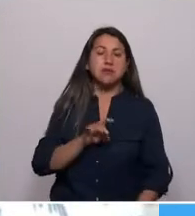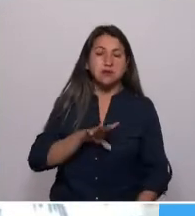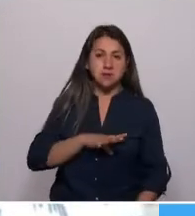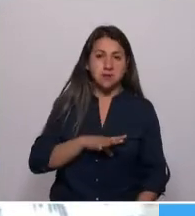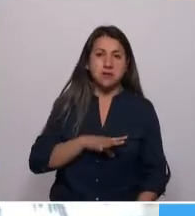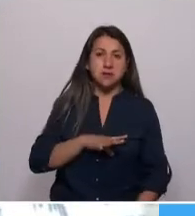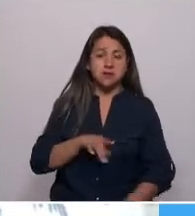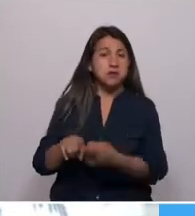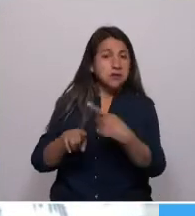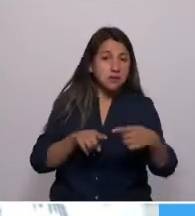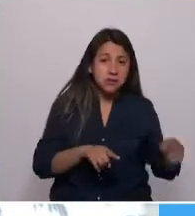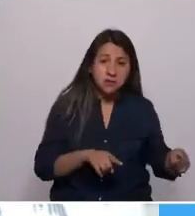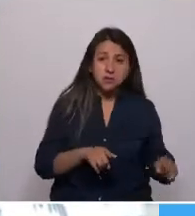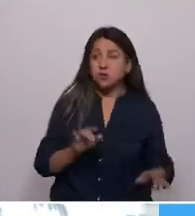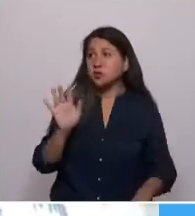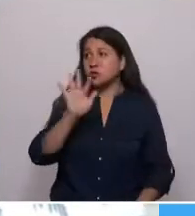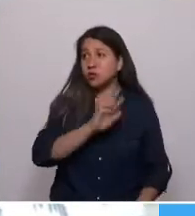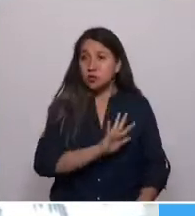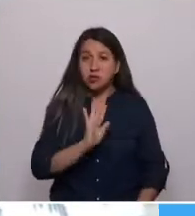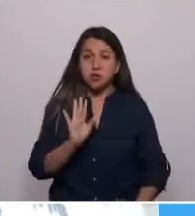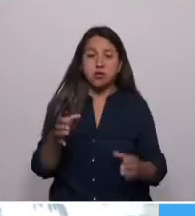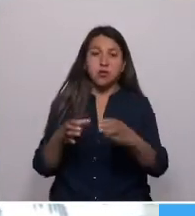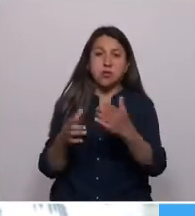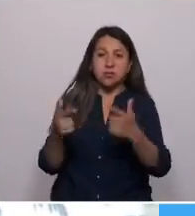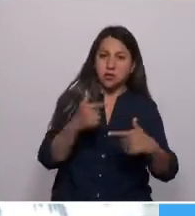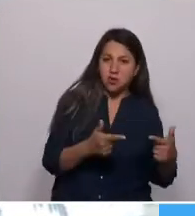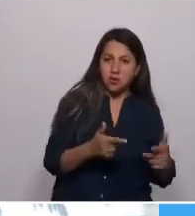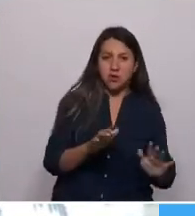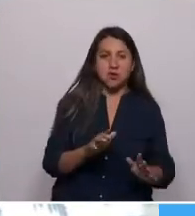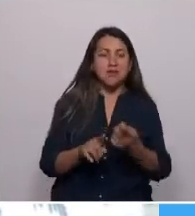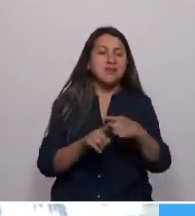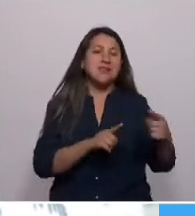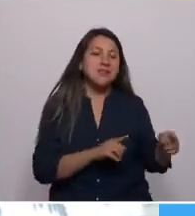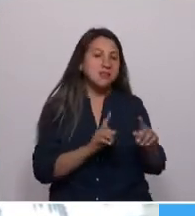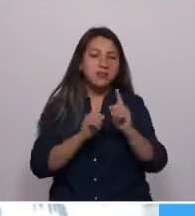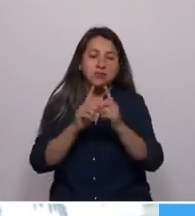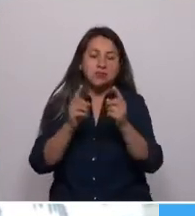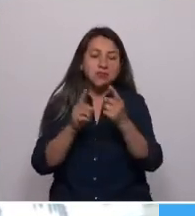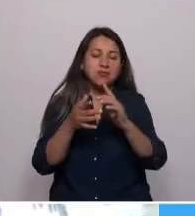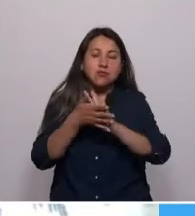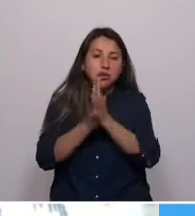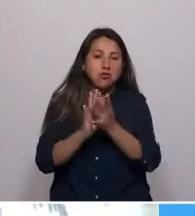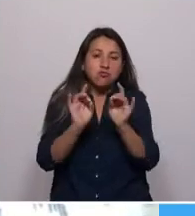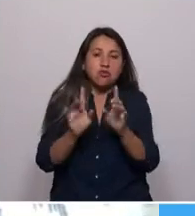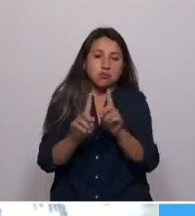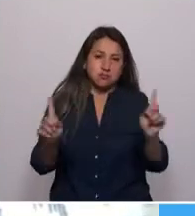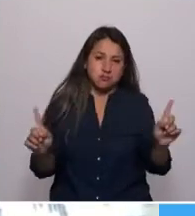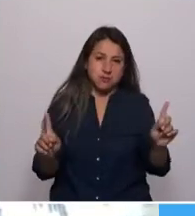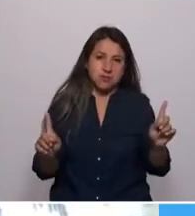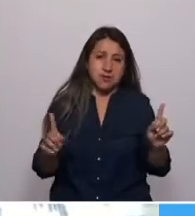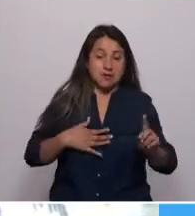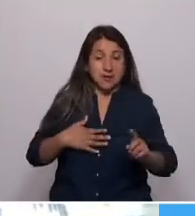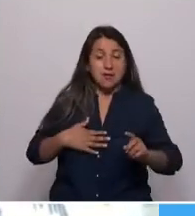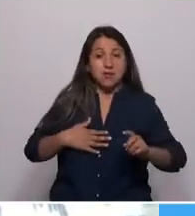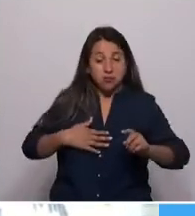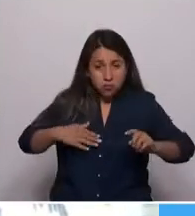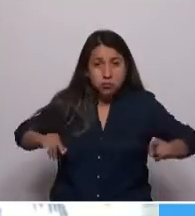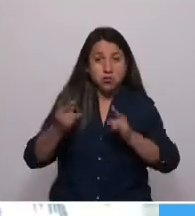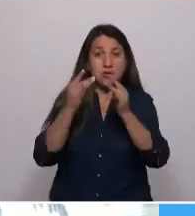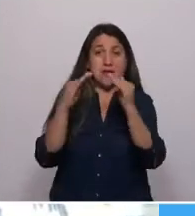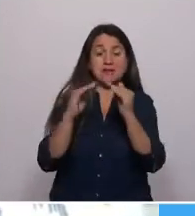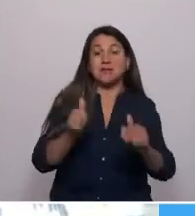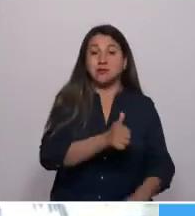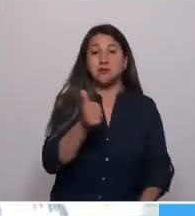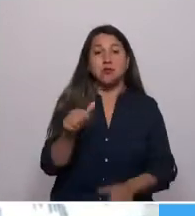sus diversos colores y sabores matices no podemos pretender construir una casa para todos que